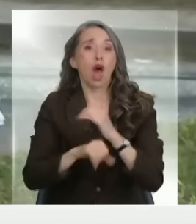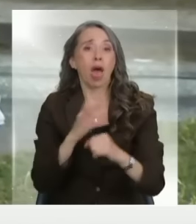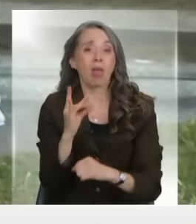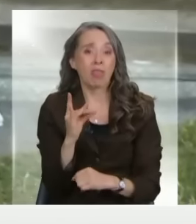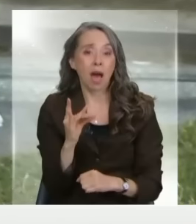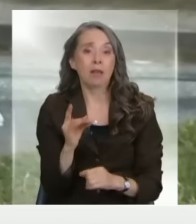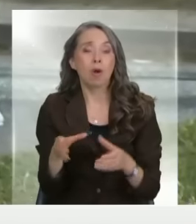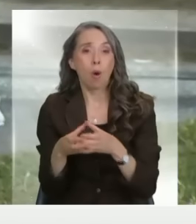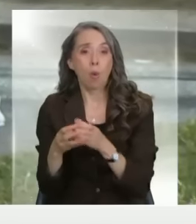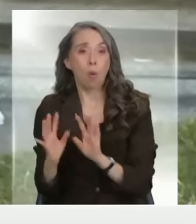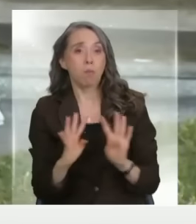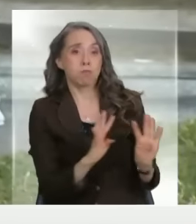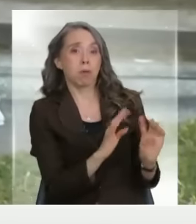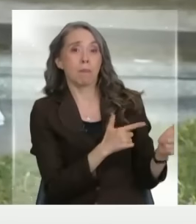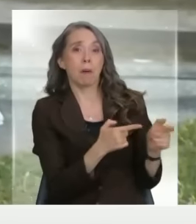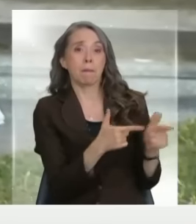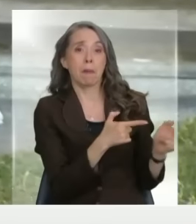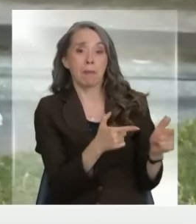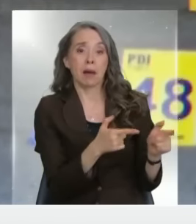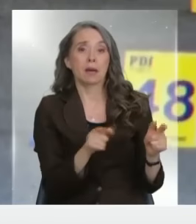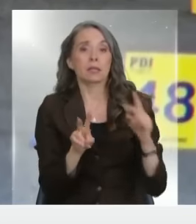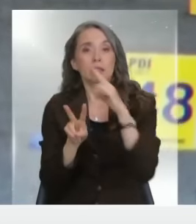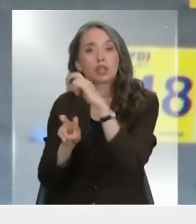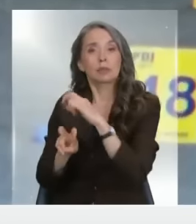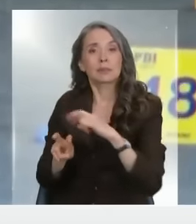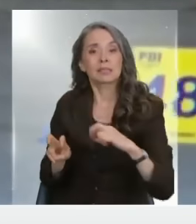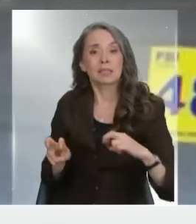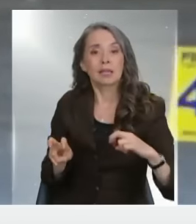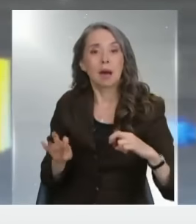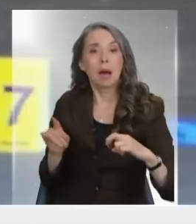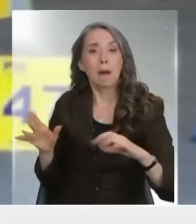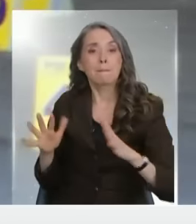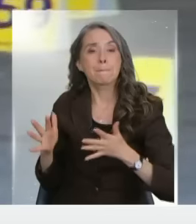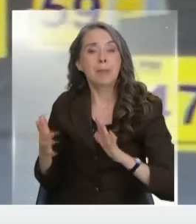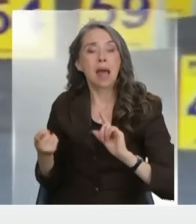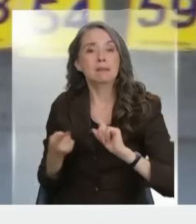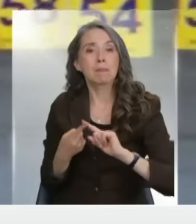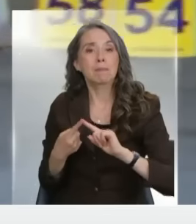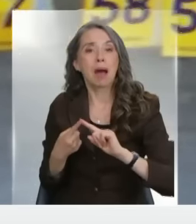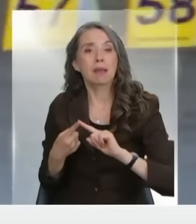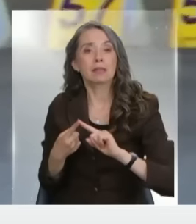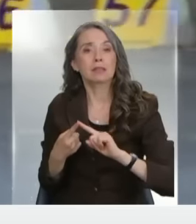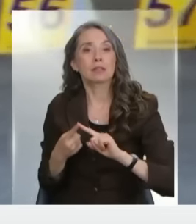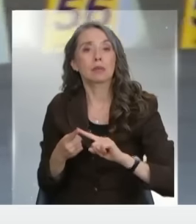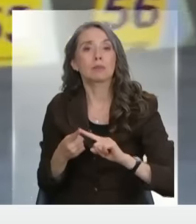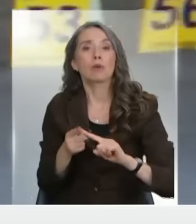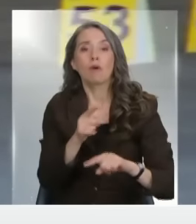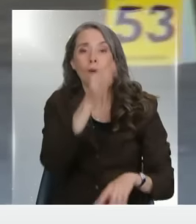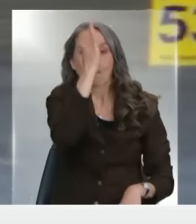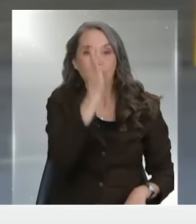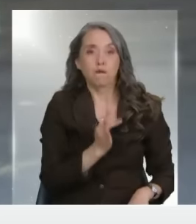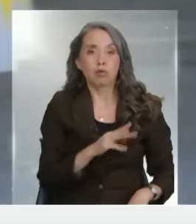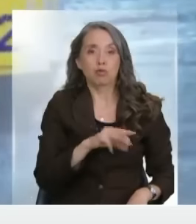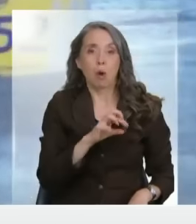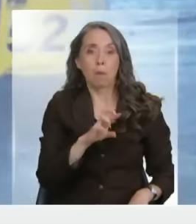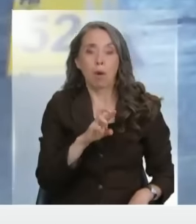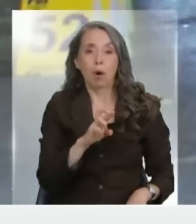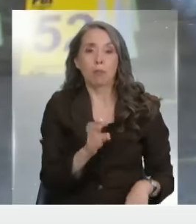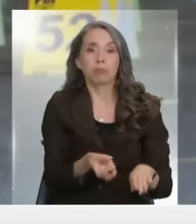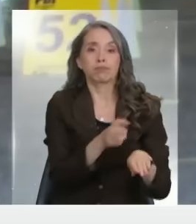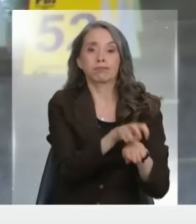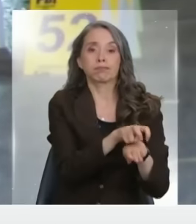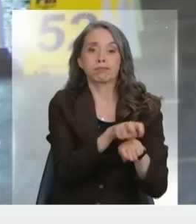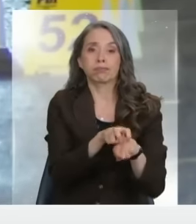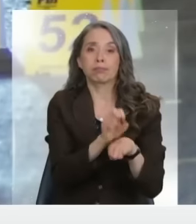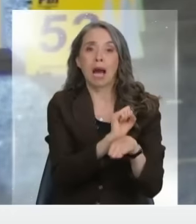que participó de este tiroteo estaba siendo investigada por su presunta participación en un robo a funcionarios del MOB que viajaban a